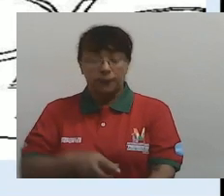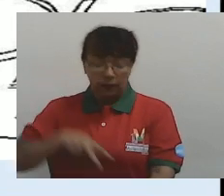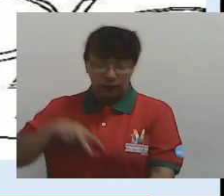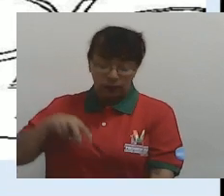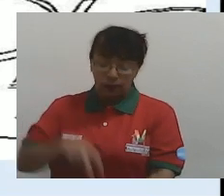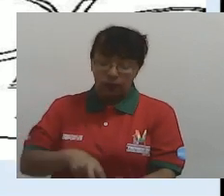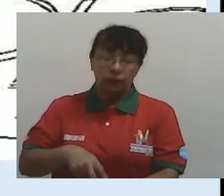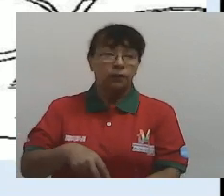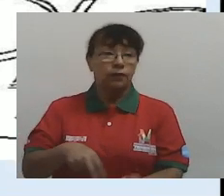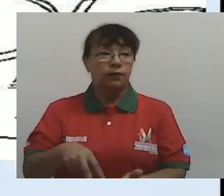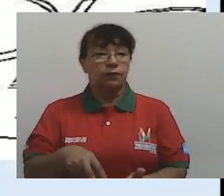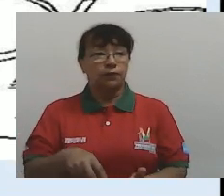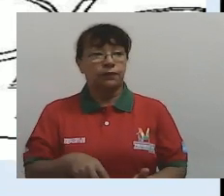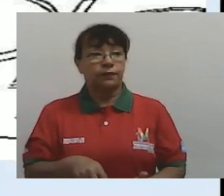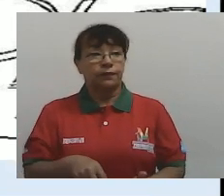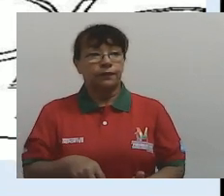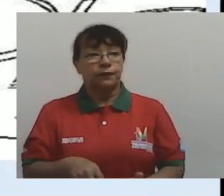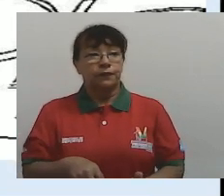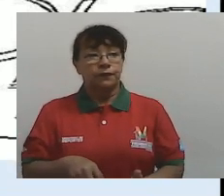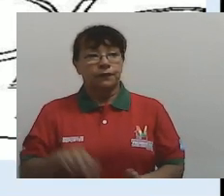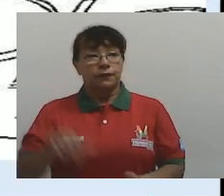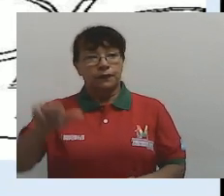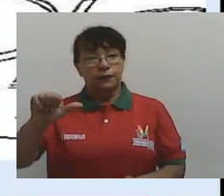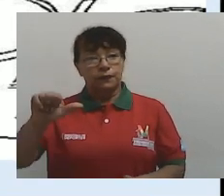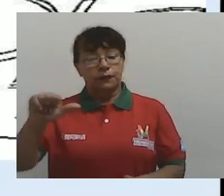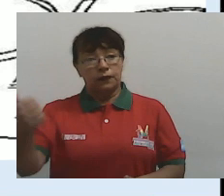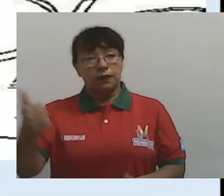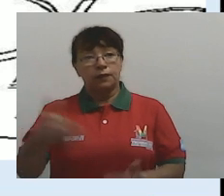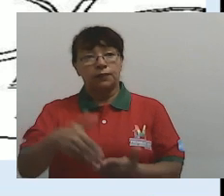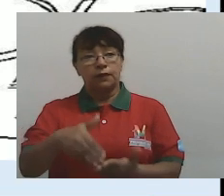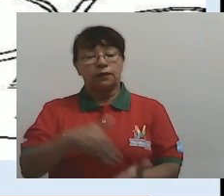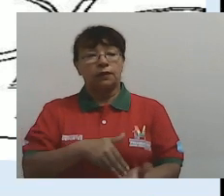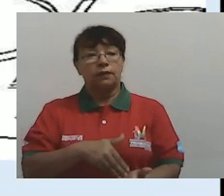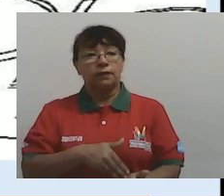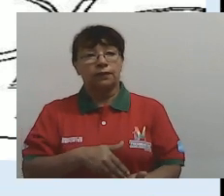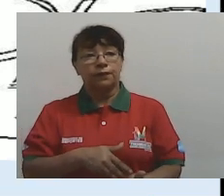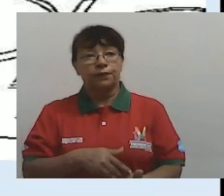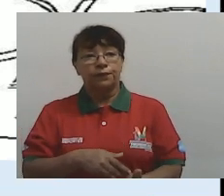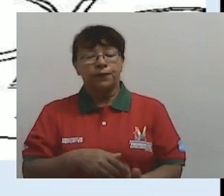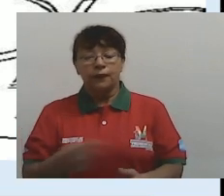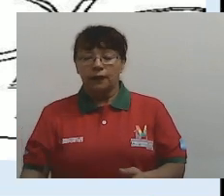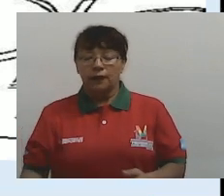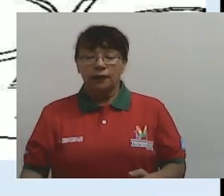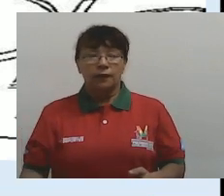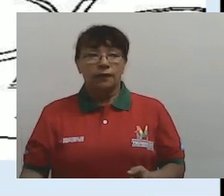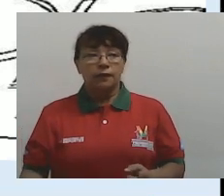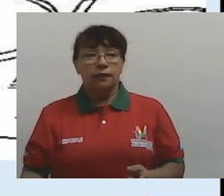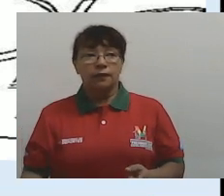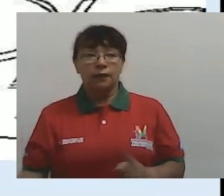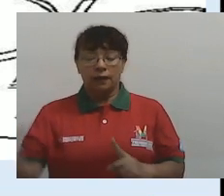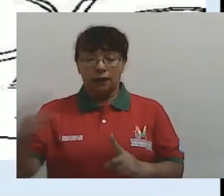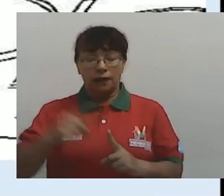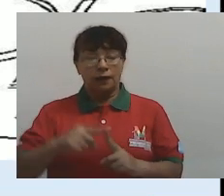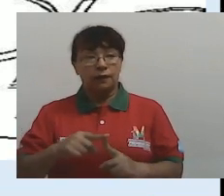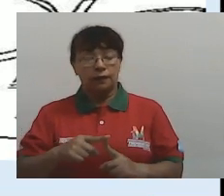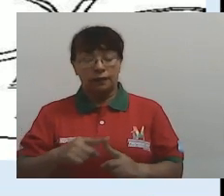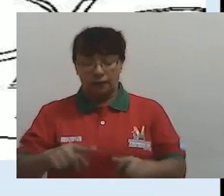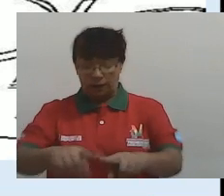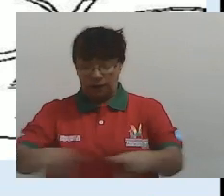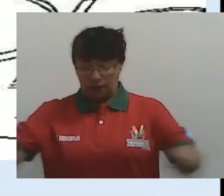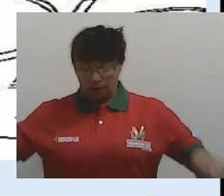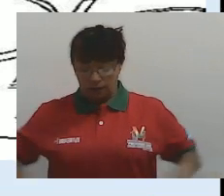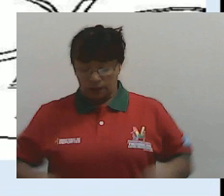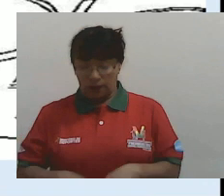Voy a soplar 10 metros, ¿no es cierto? Desde el punto de la zona de rechazo, 10